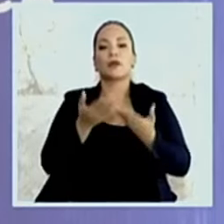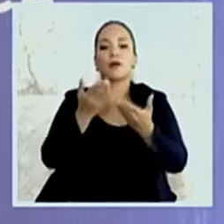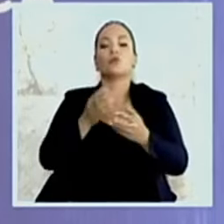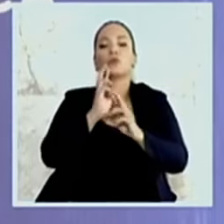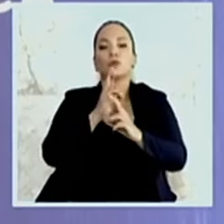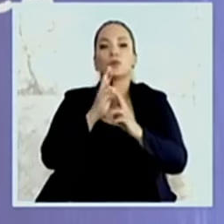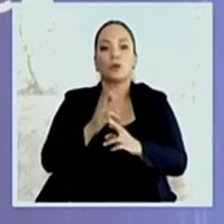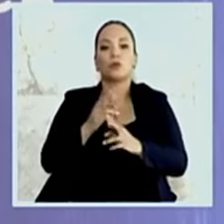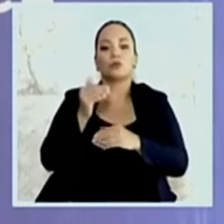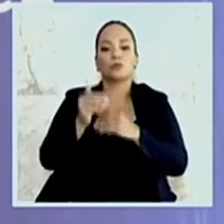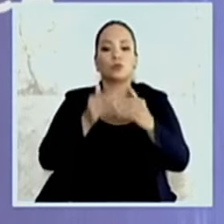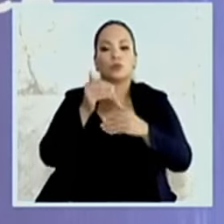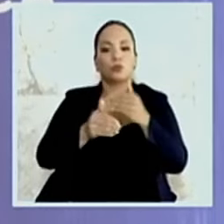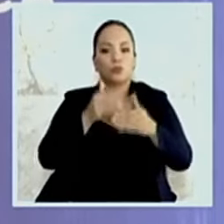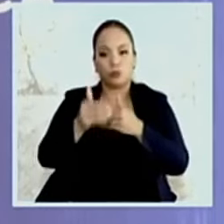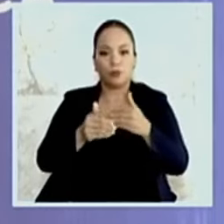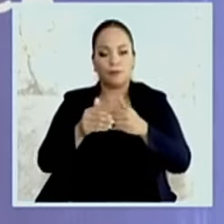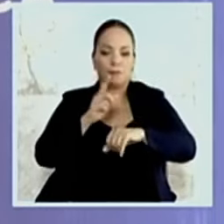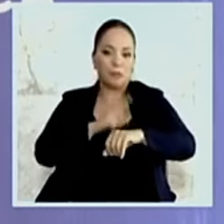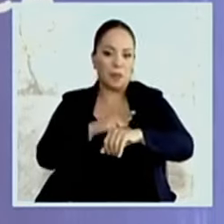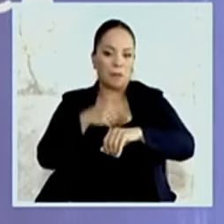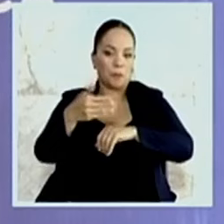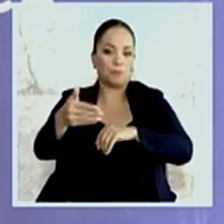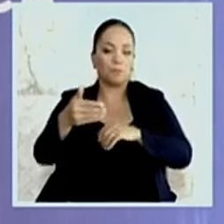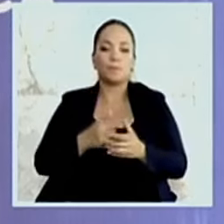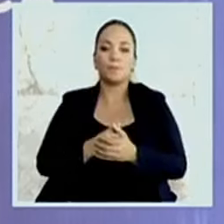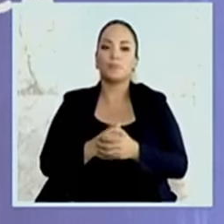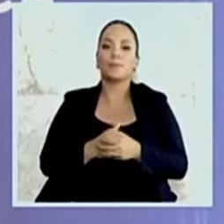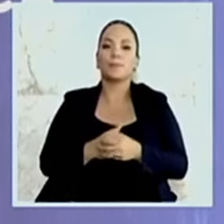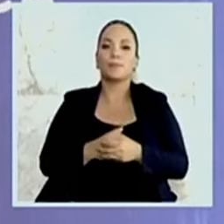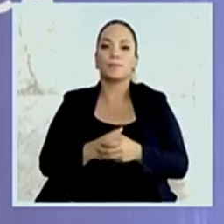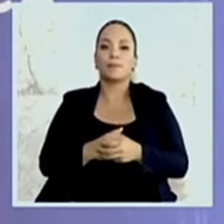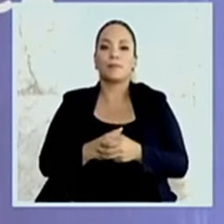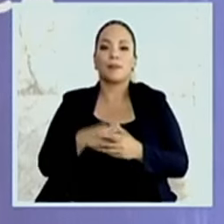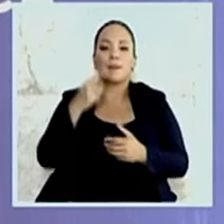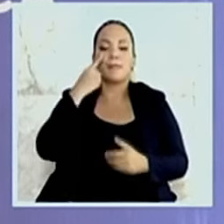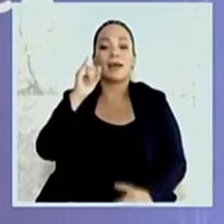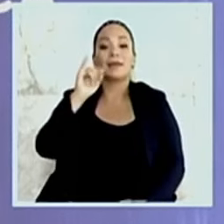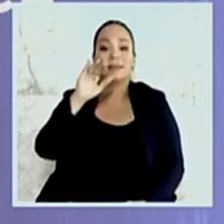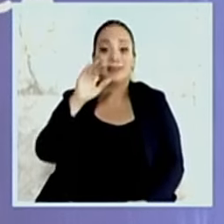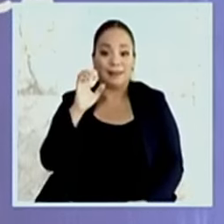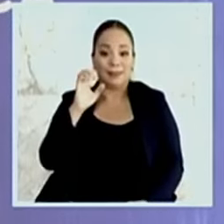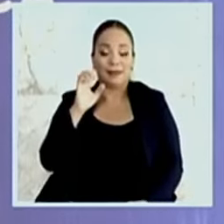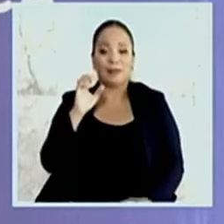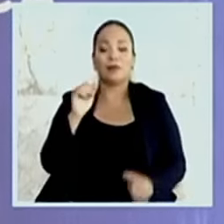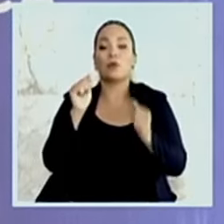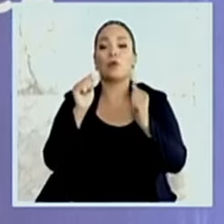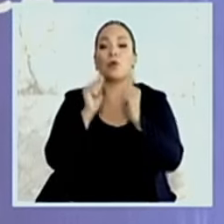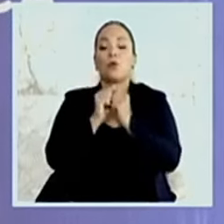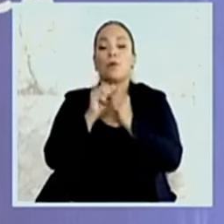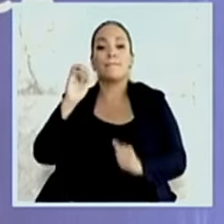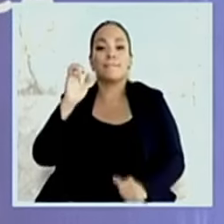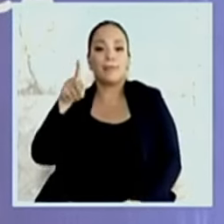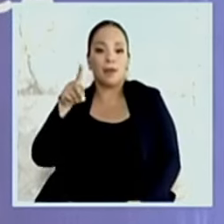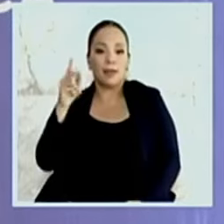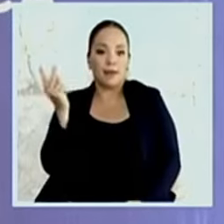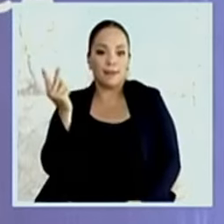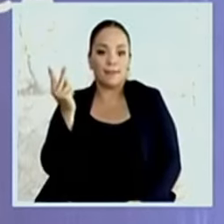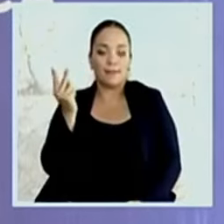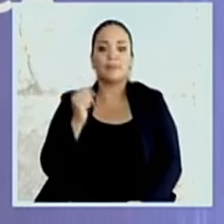enseñar, son pasos importantes de la ruta de la educación. Y estamos entregando resultados conforme